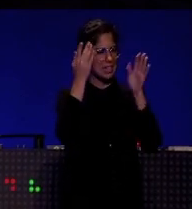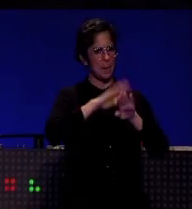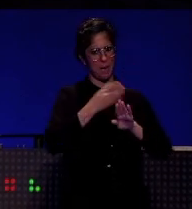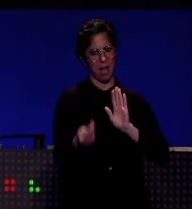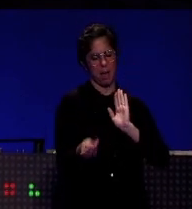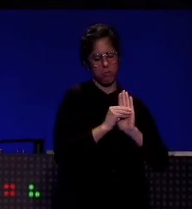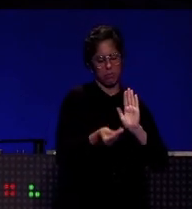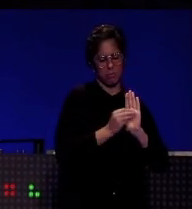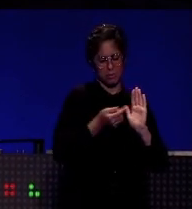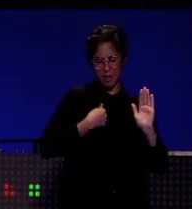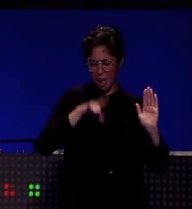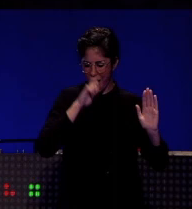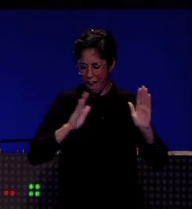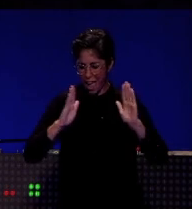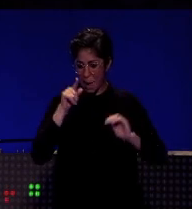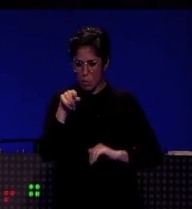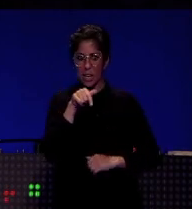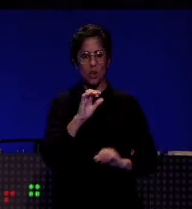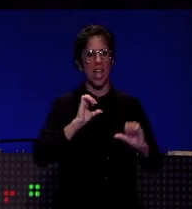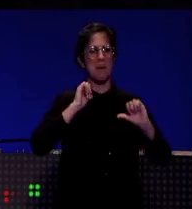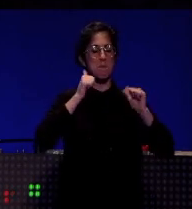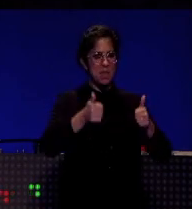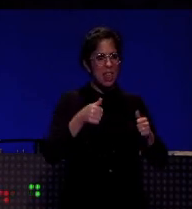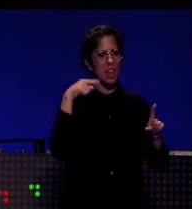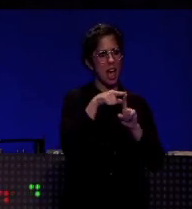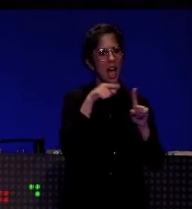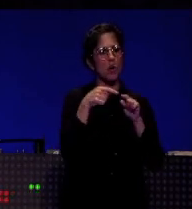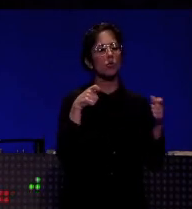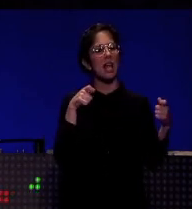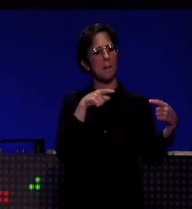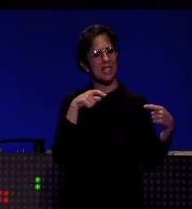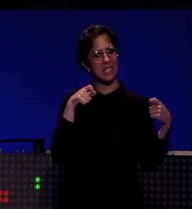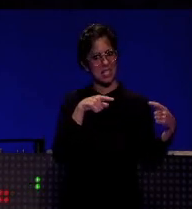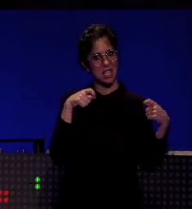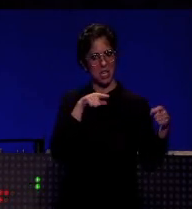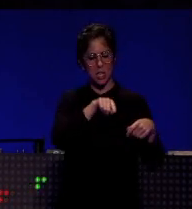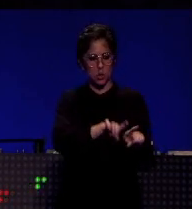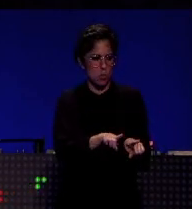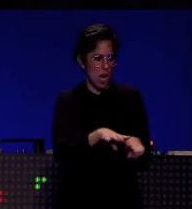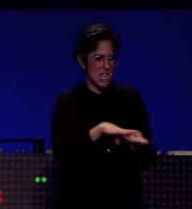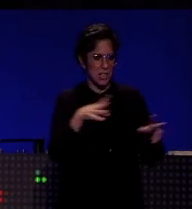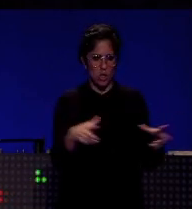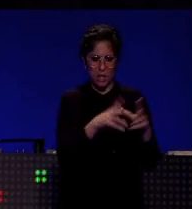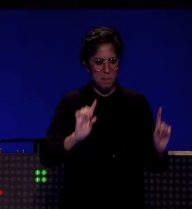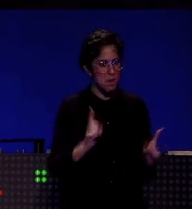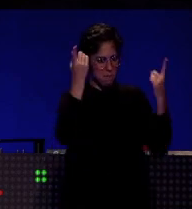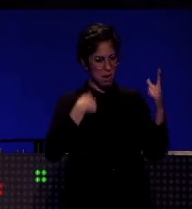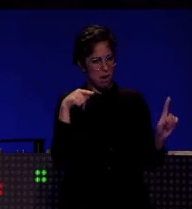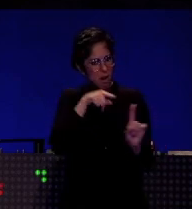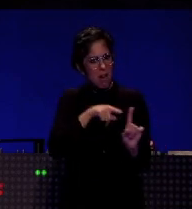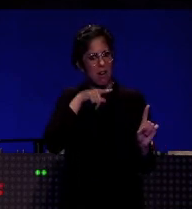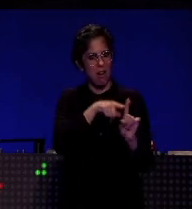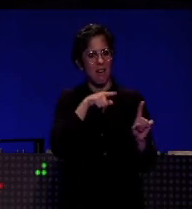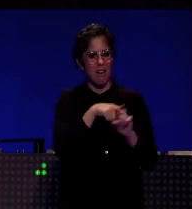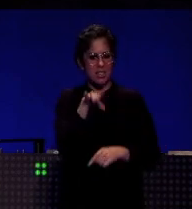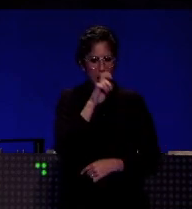olvidado empecé a utilizar messenger que yo no había caído que era la primera red social que yo utilizaba messenger